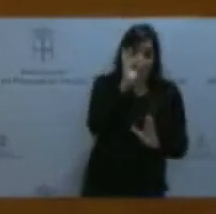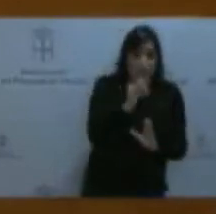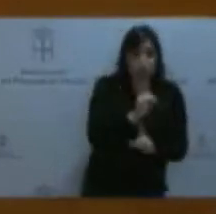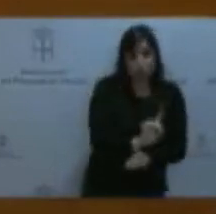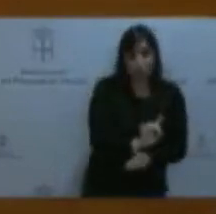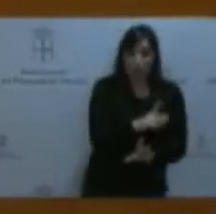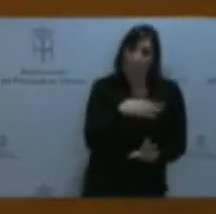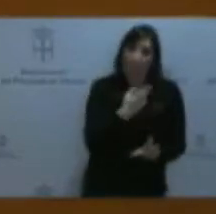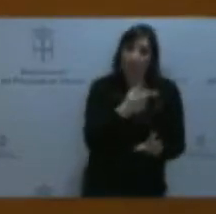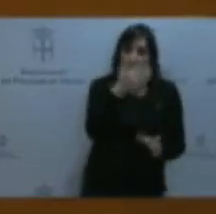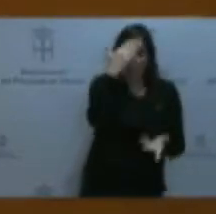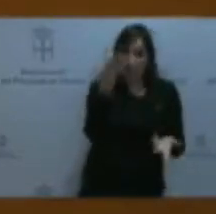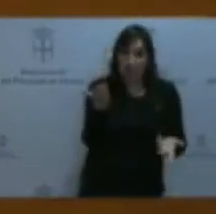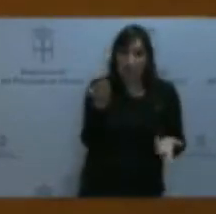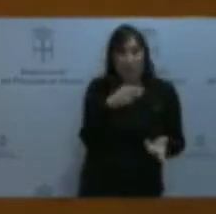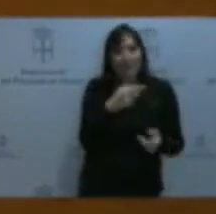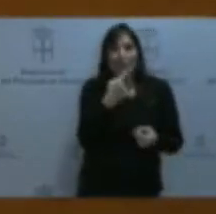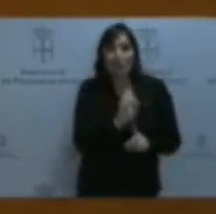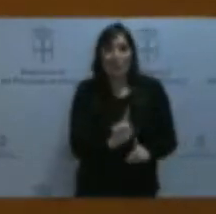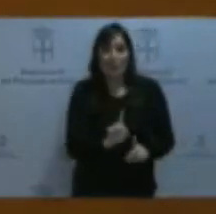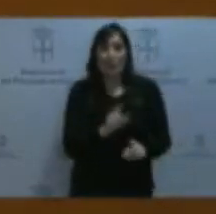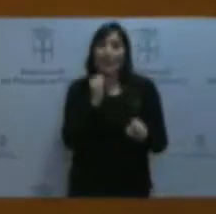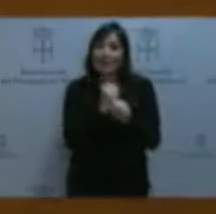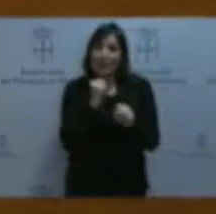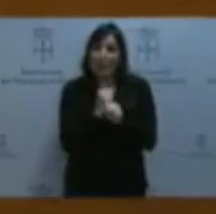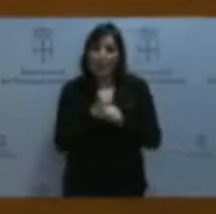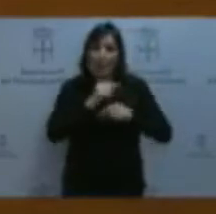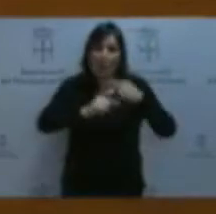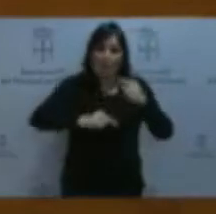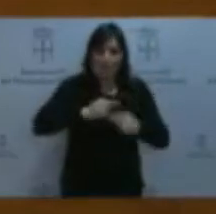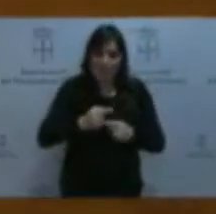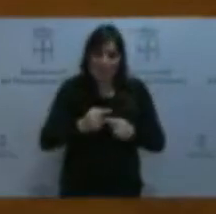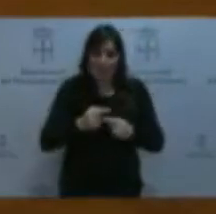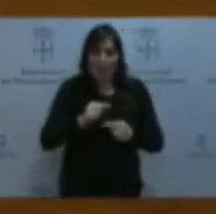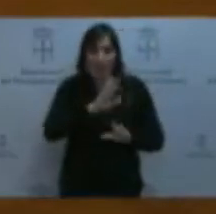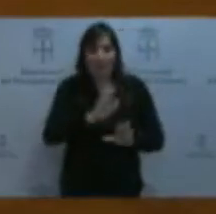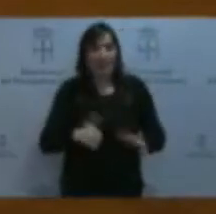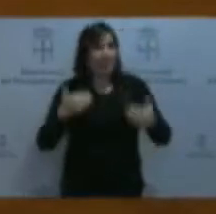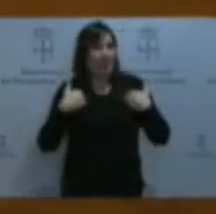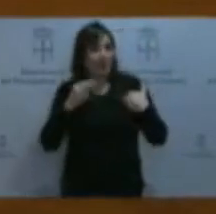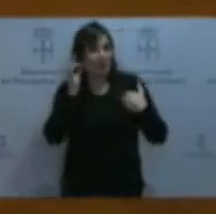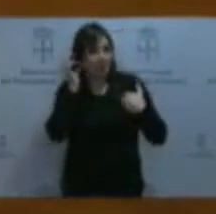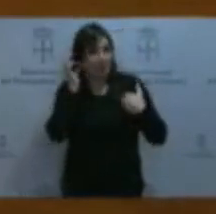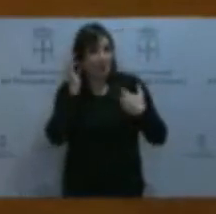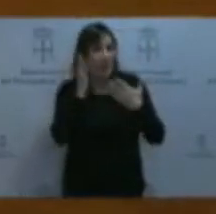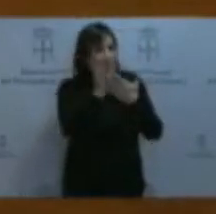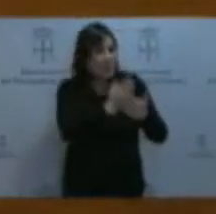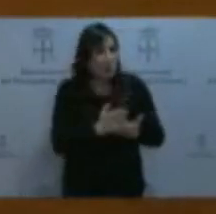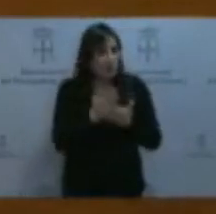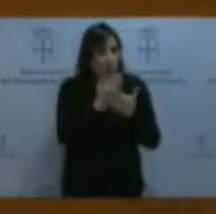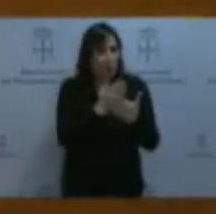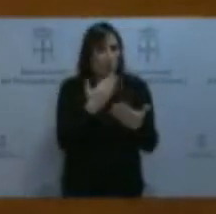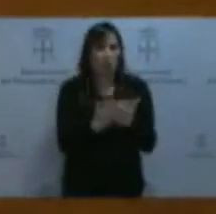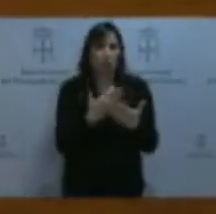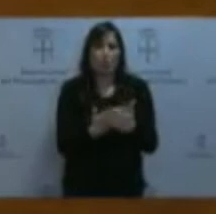sigue enfocándose como una cuestión femenina, a pesar de que los estudios describen tres obstáculos principales a la hora de